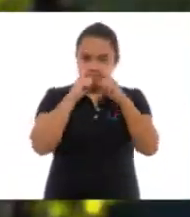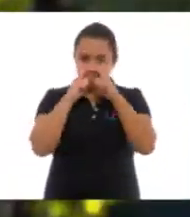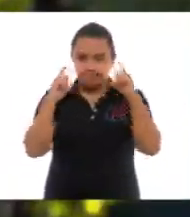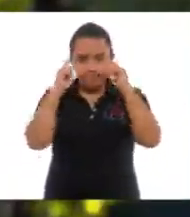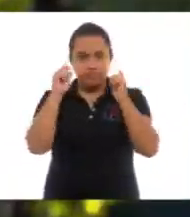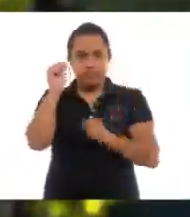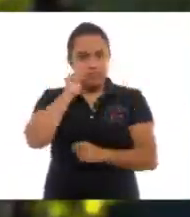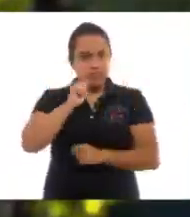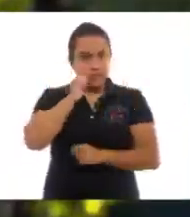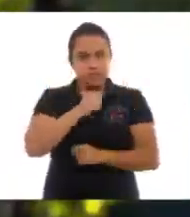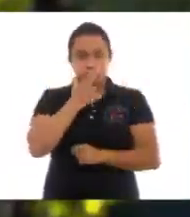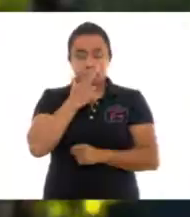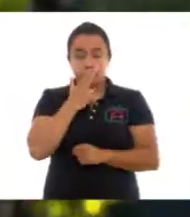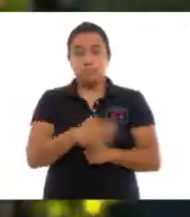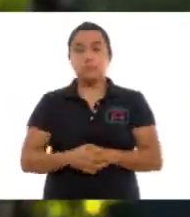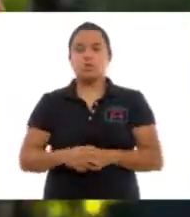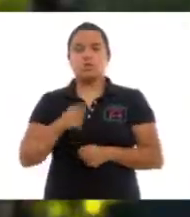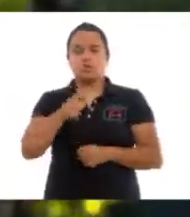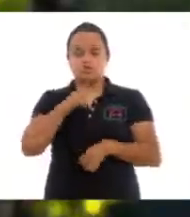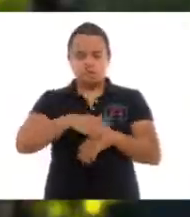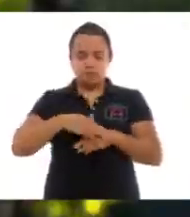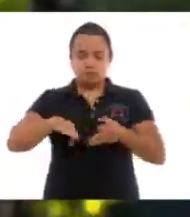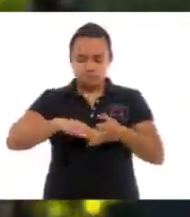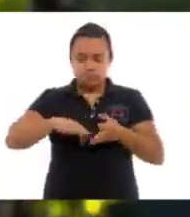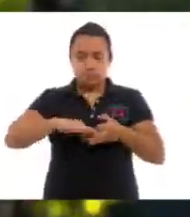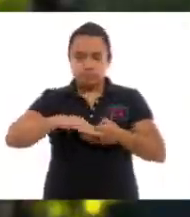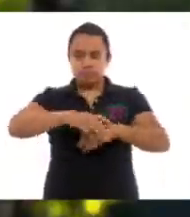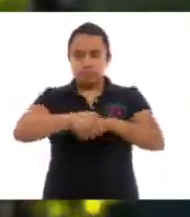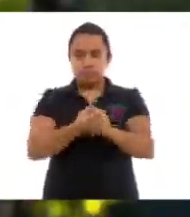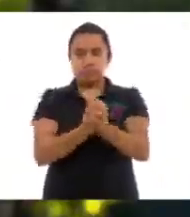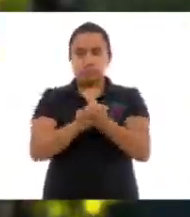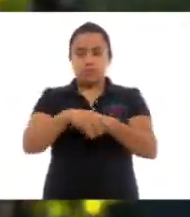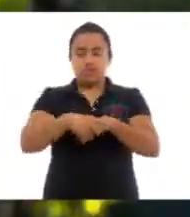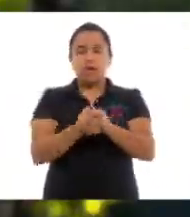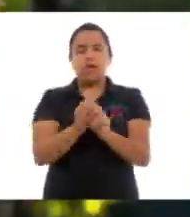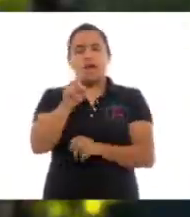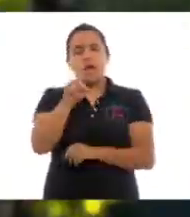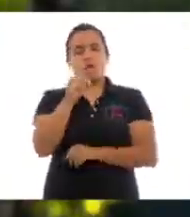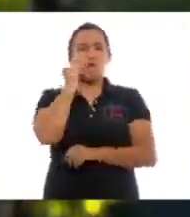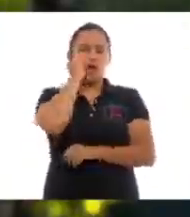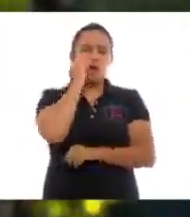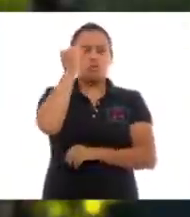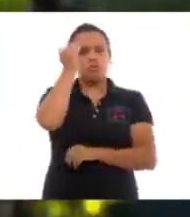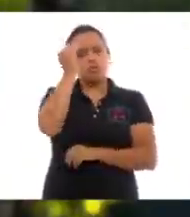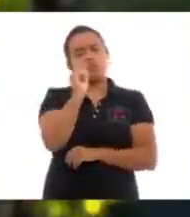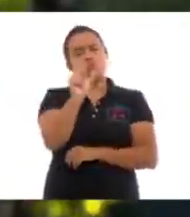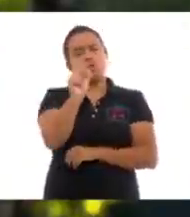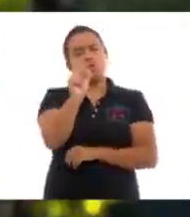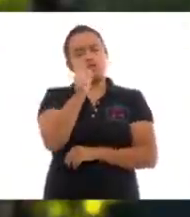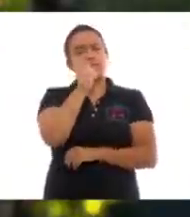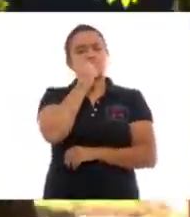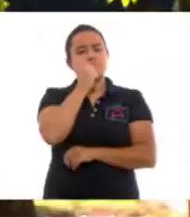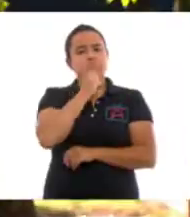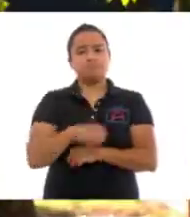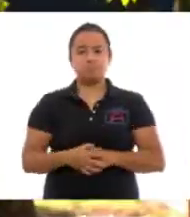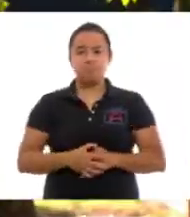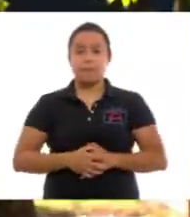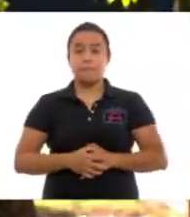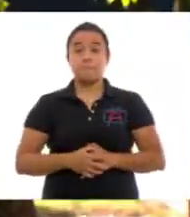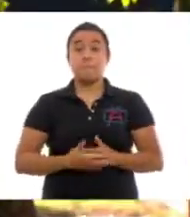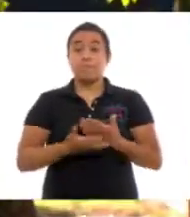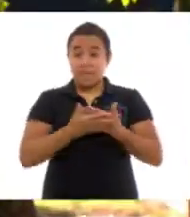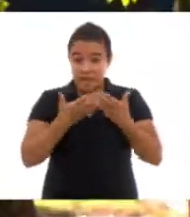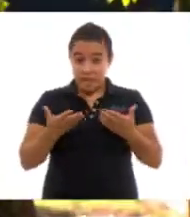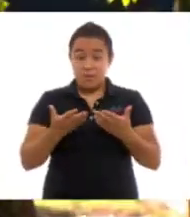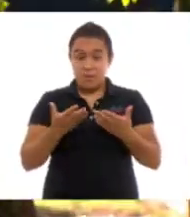cubrebocas. Lava tus manos frecuentemente con agua y con jabón por lo menos durante 20 segundos. Ahora